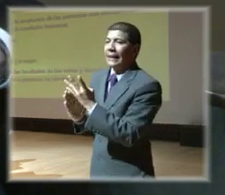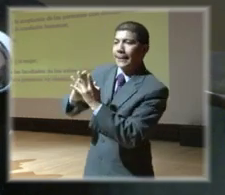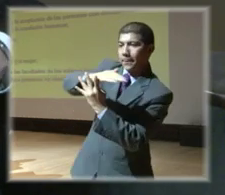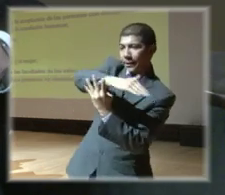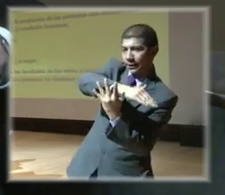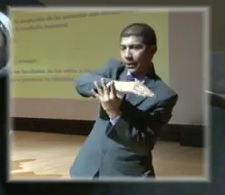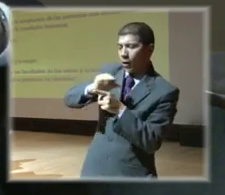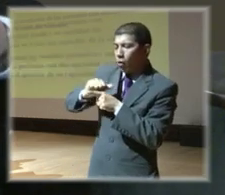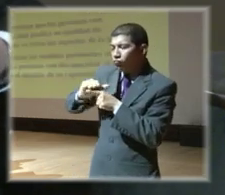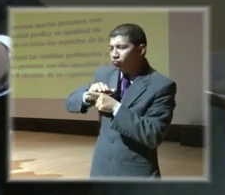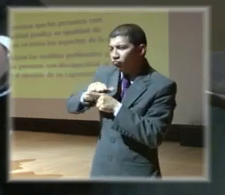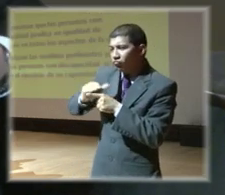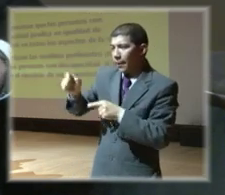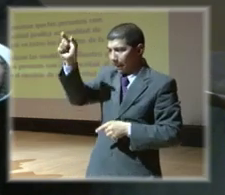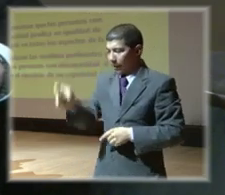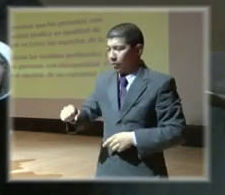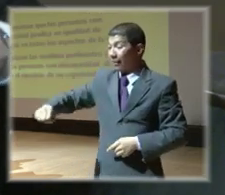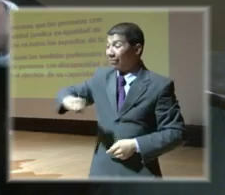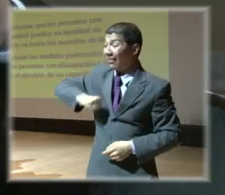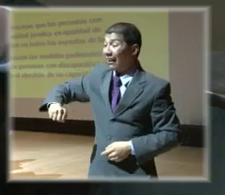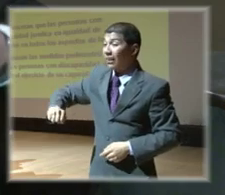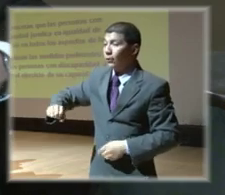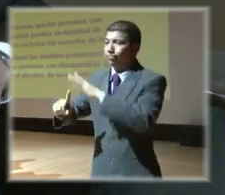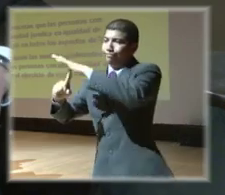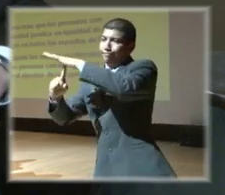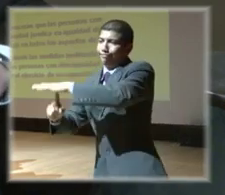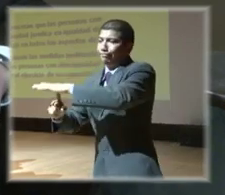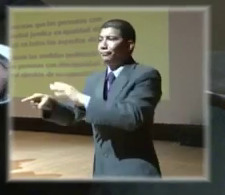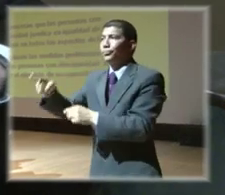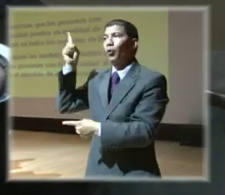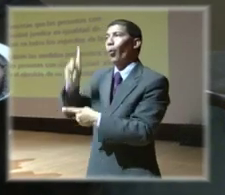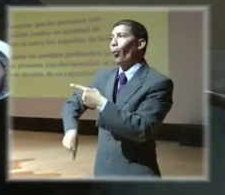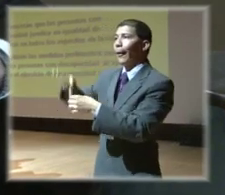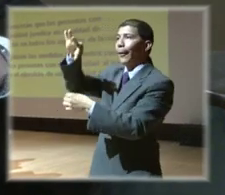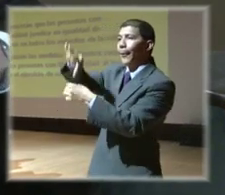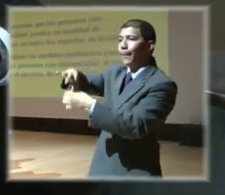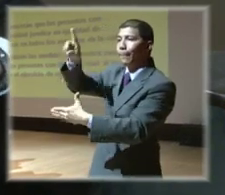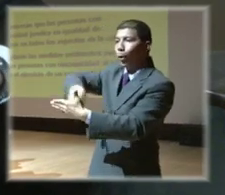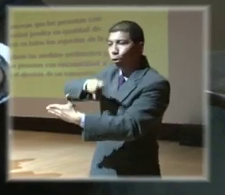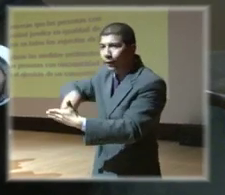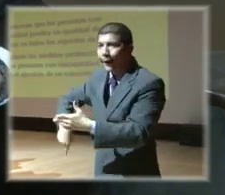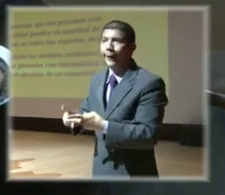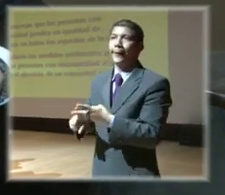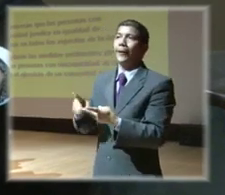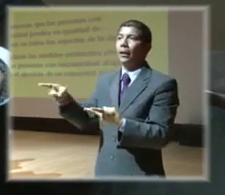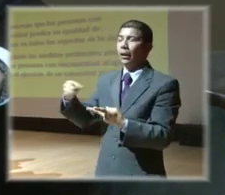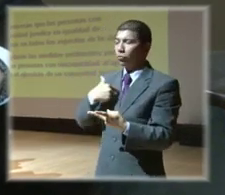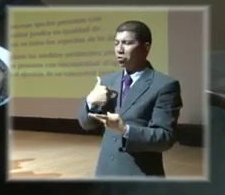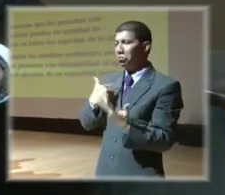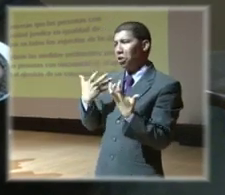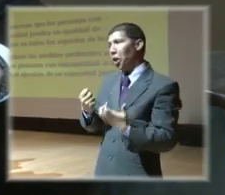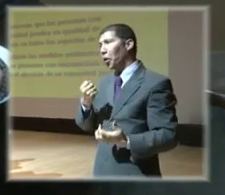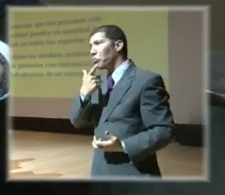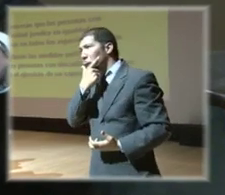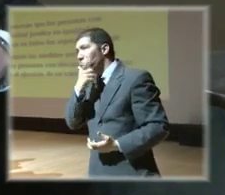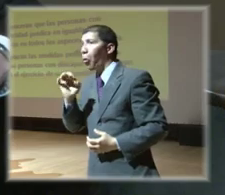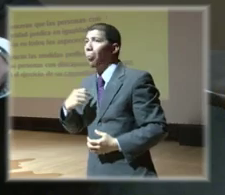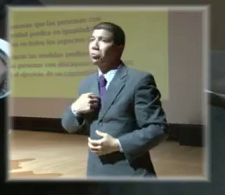se limitan todos los derechos fundamentales, ¿no? Entonces la persona no puede votar, no puede decidir sobre su sexualidad, no puede decidir